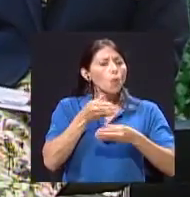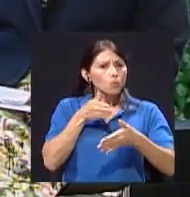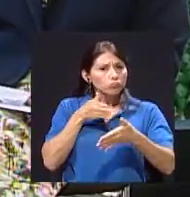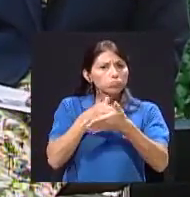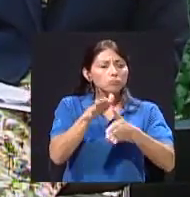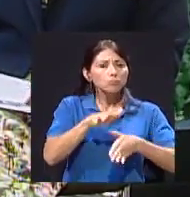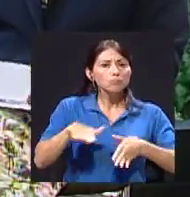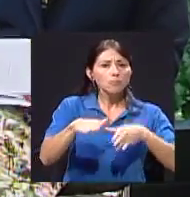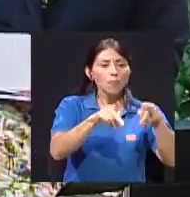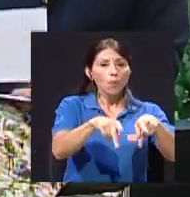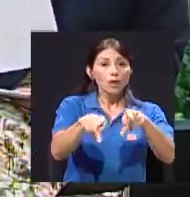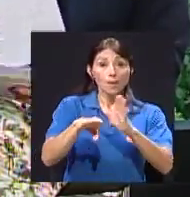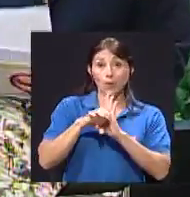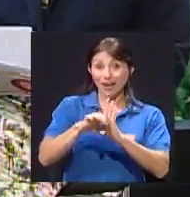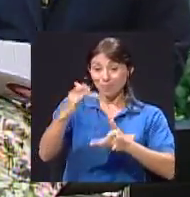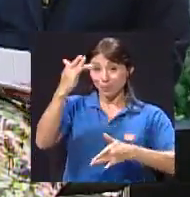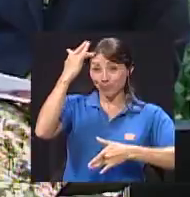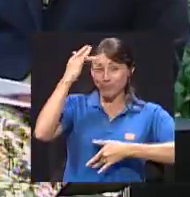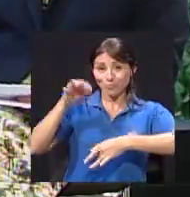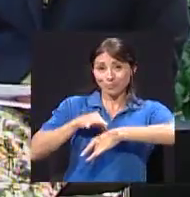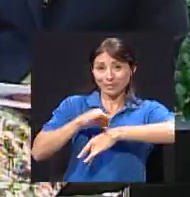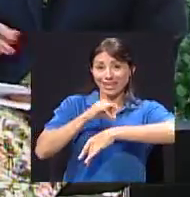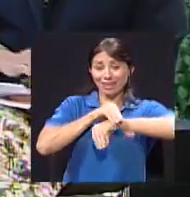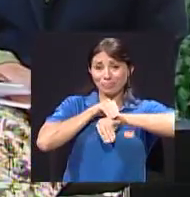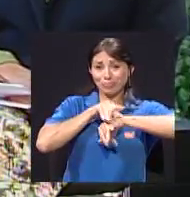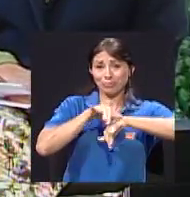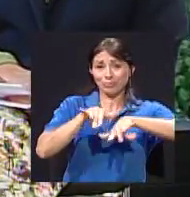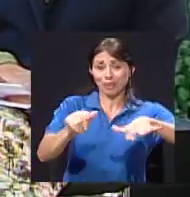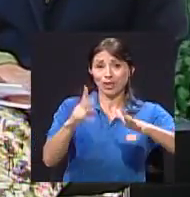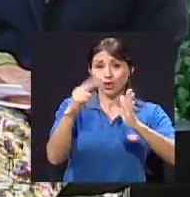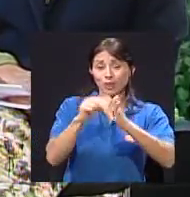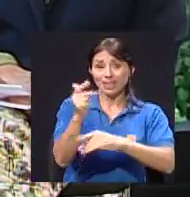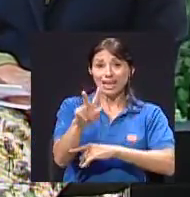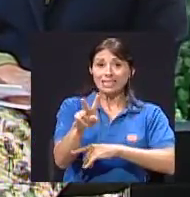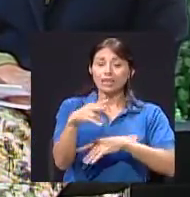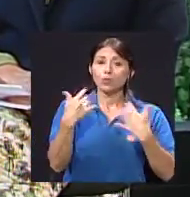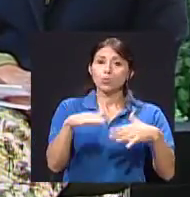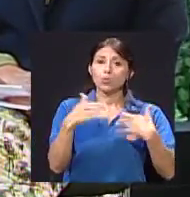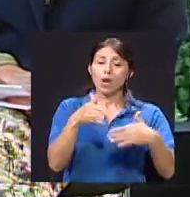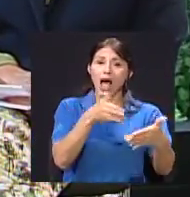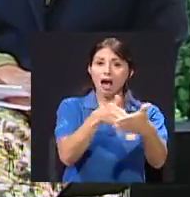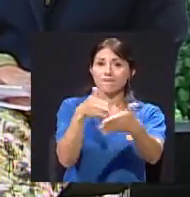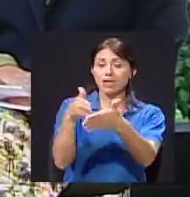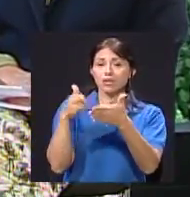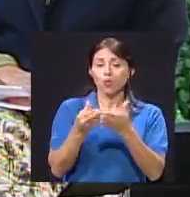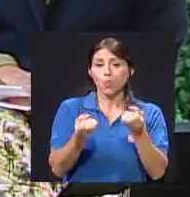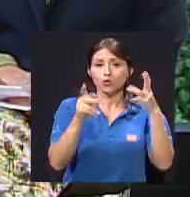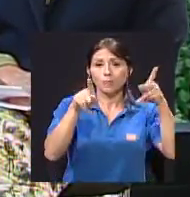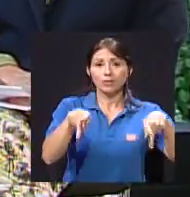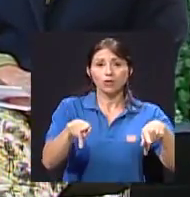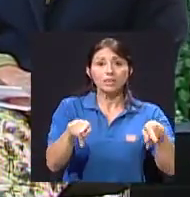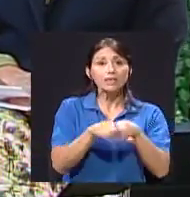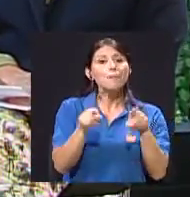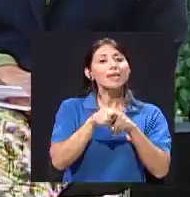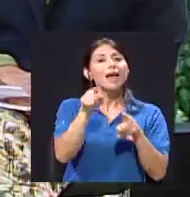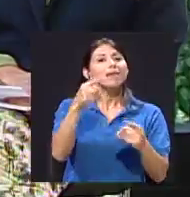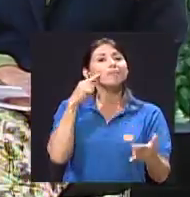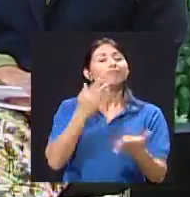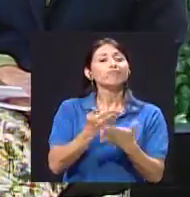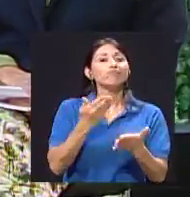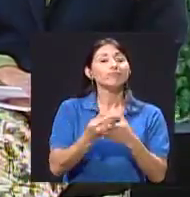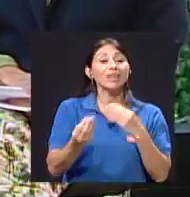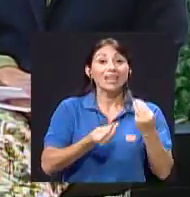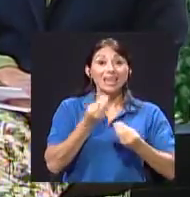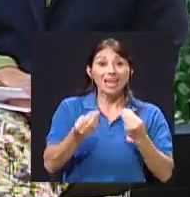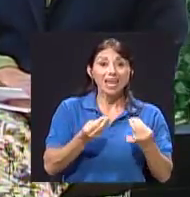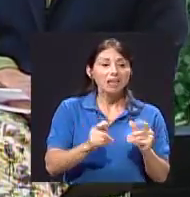del dengue en el 2013 afectó mucho a nuestra población y ahí dejó en evidencia también que el manejo de los residuos sólidos pues se atañe o se ha